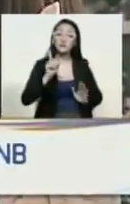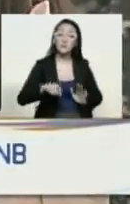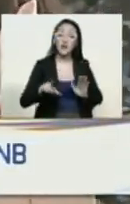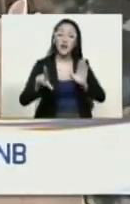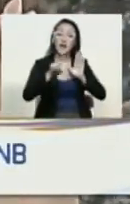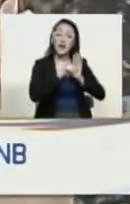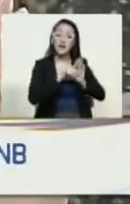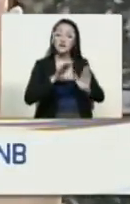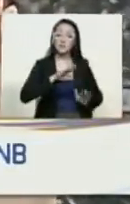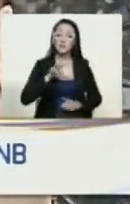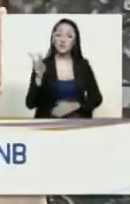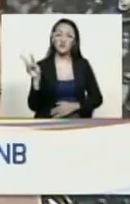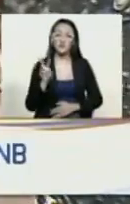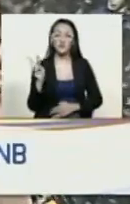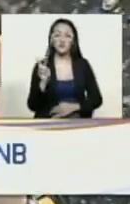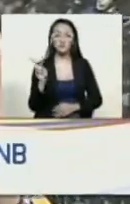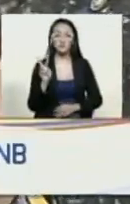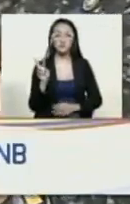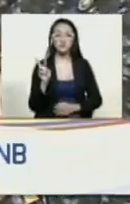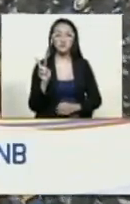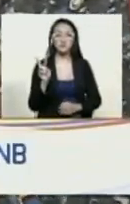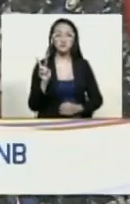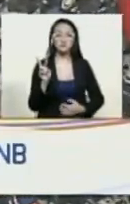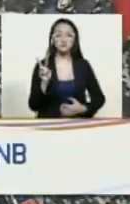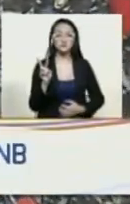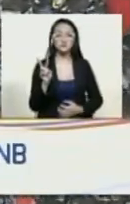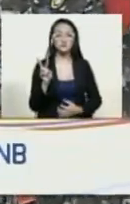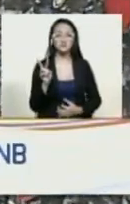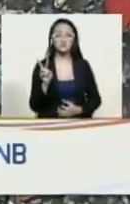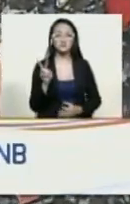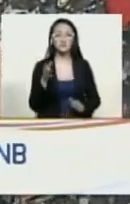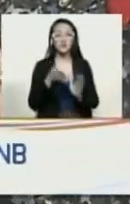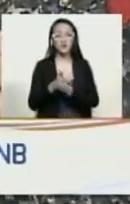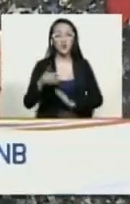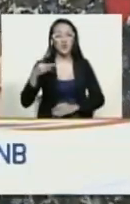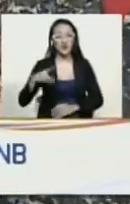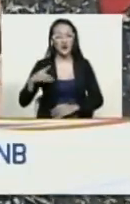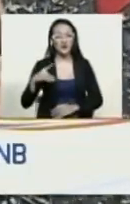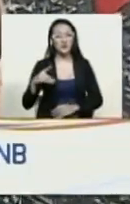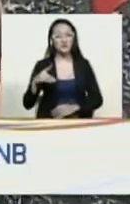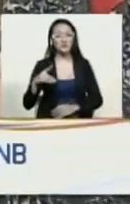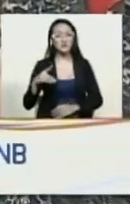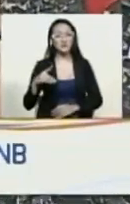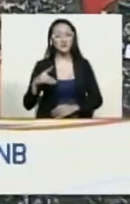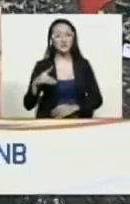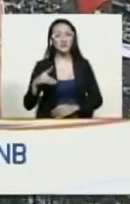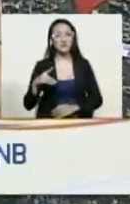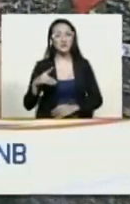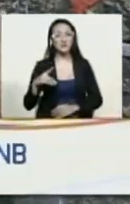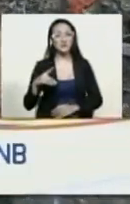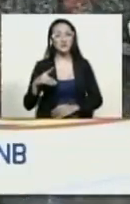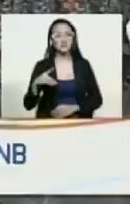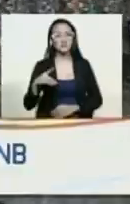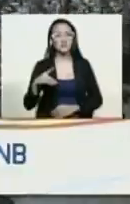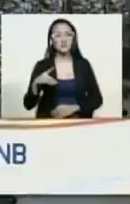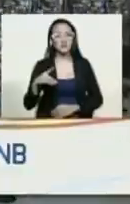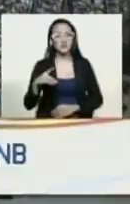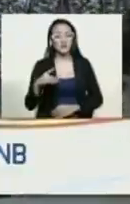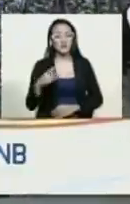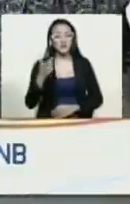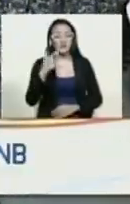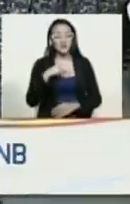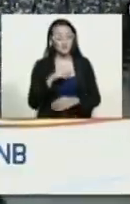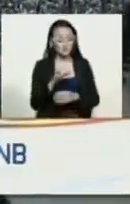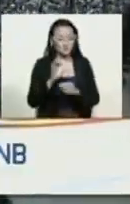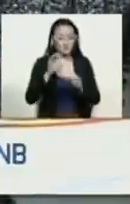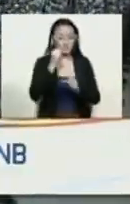las leyes de la República en cuanto a los derechos y deberes inherentes como